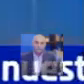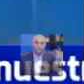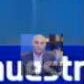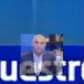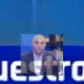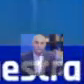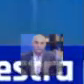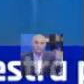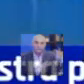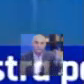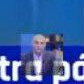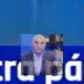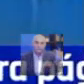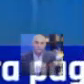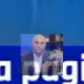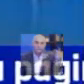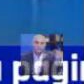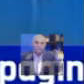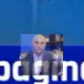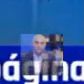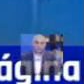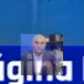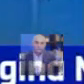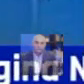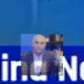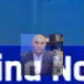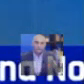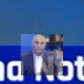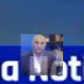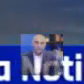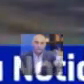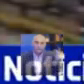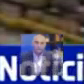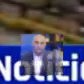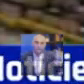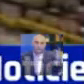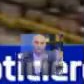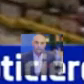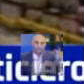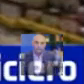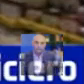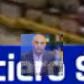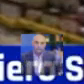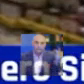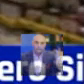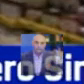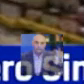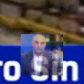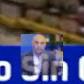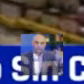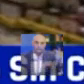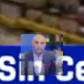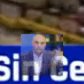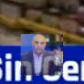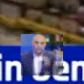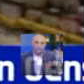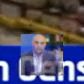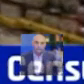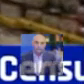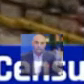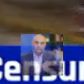han impuesto como caudillos, pero insisto, eso se está terminando porque este tipo